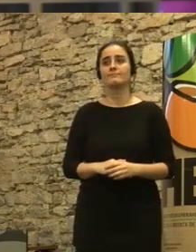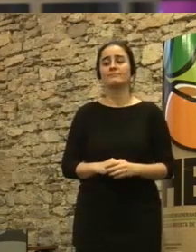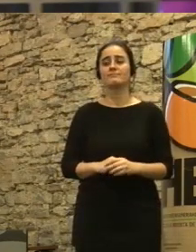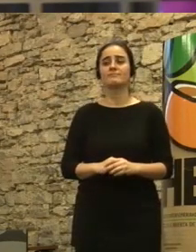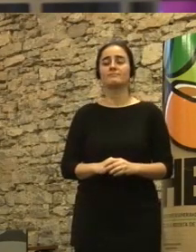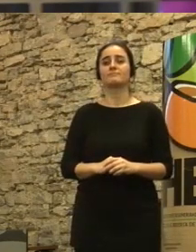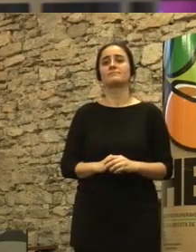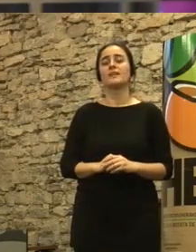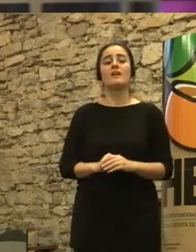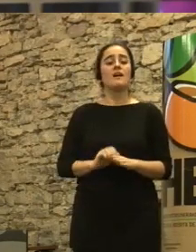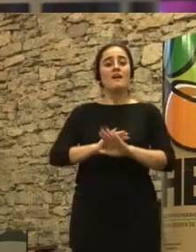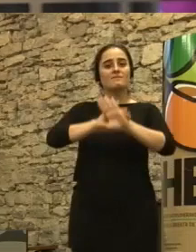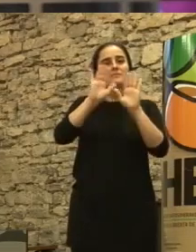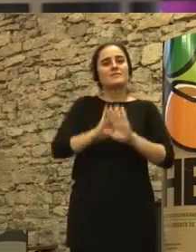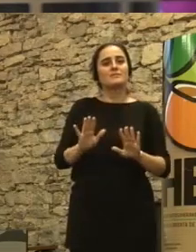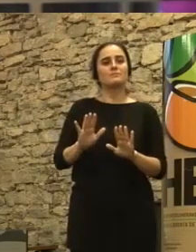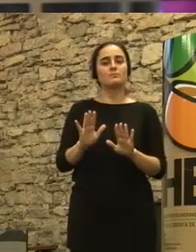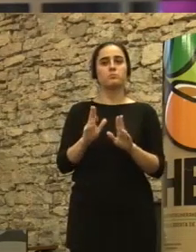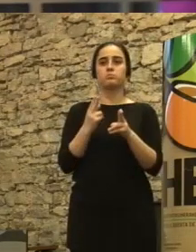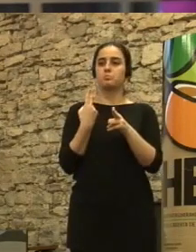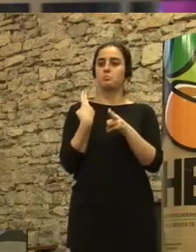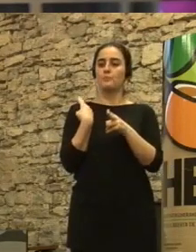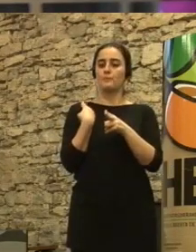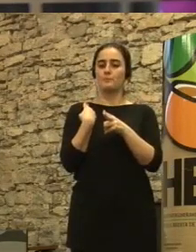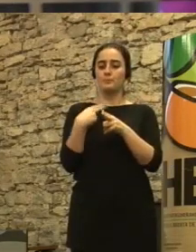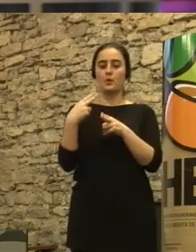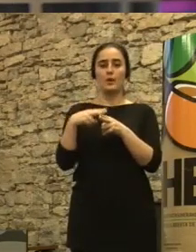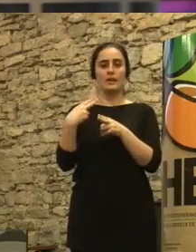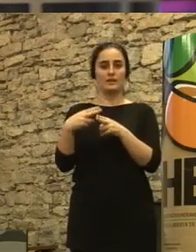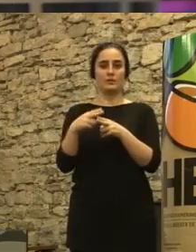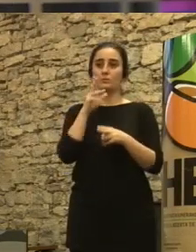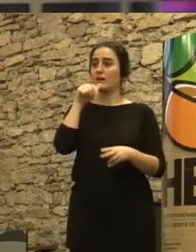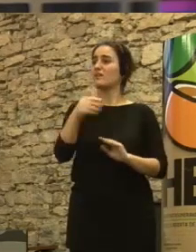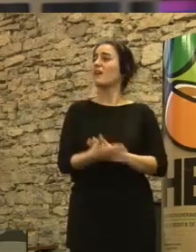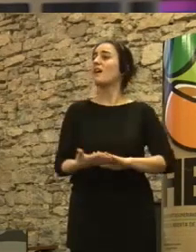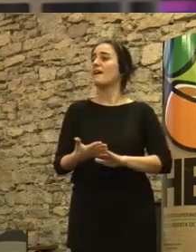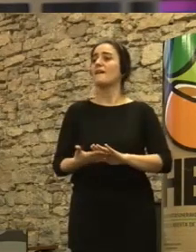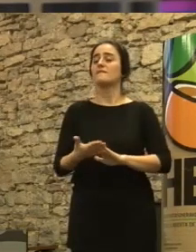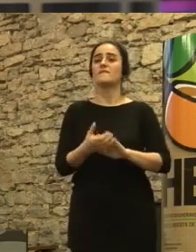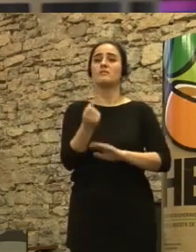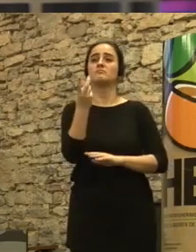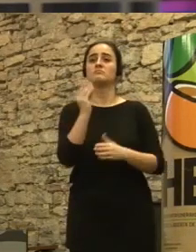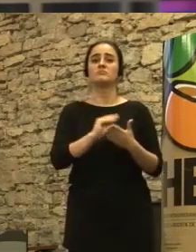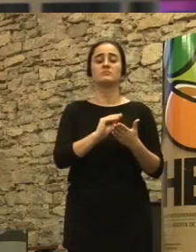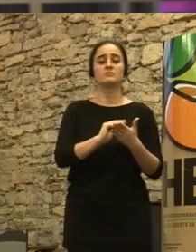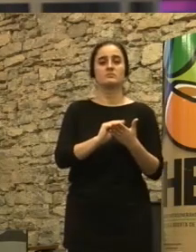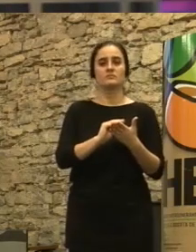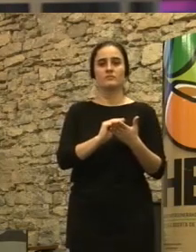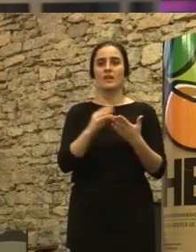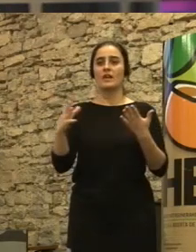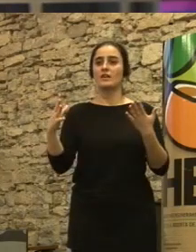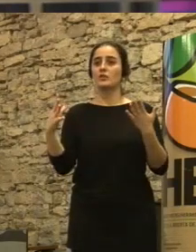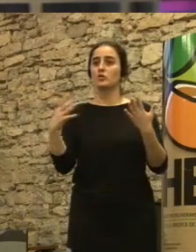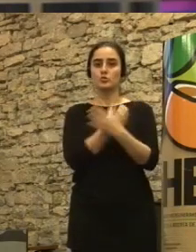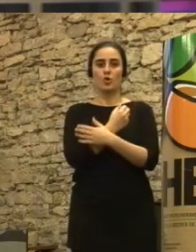es los políticos como interlocutores, porque al final aquí se ha repetido muchas veces de que todo es